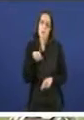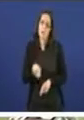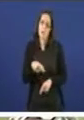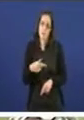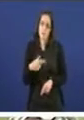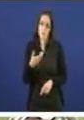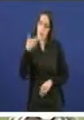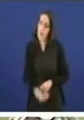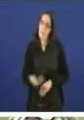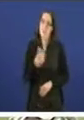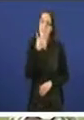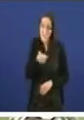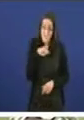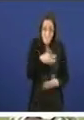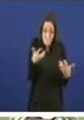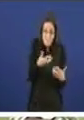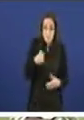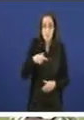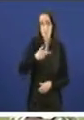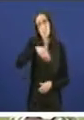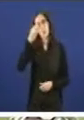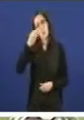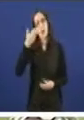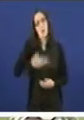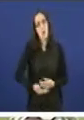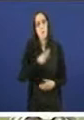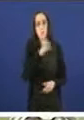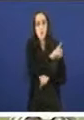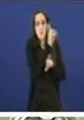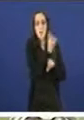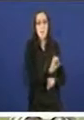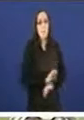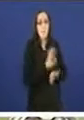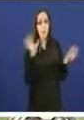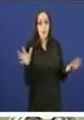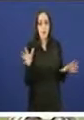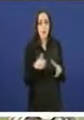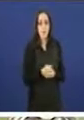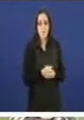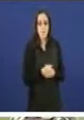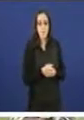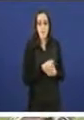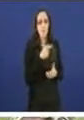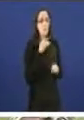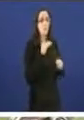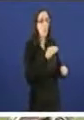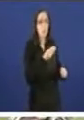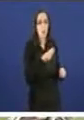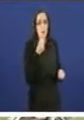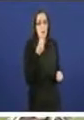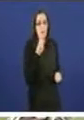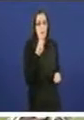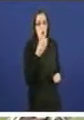extrema gravidade. Por iso formulamos unha pregunta moi clara e concisa. Señor conselleiro, garante a Consellería de